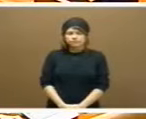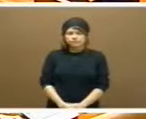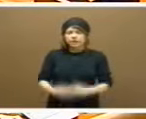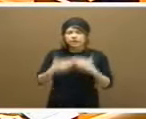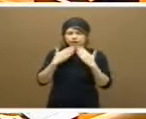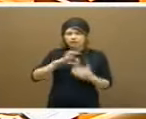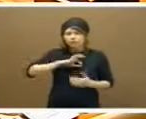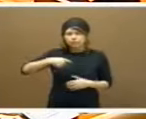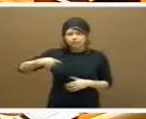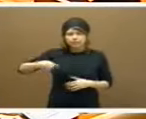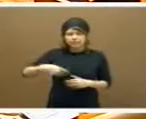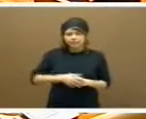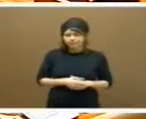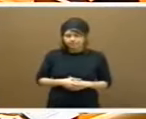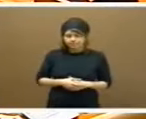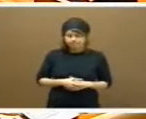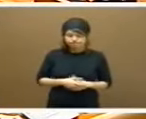Gracias, señor presidente.